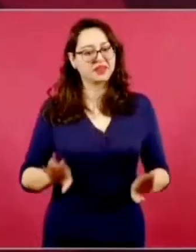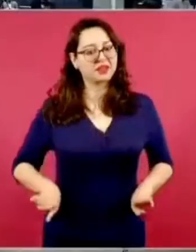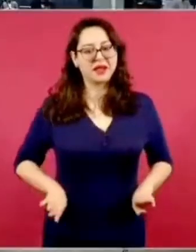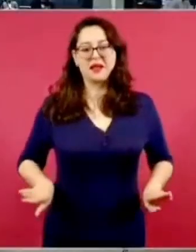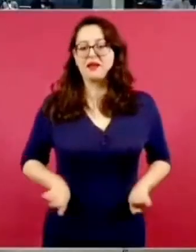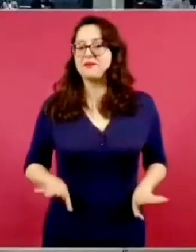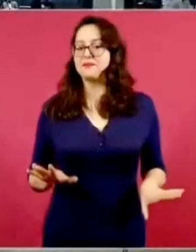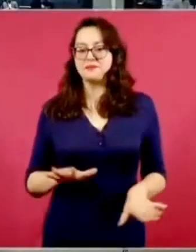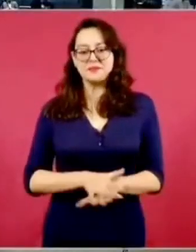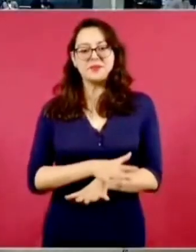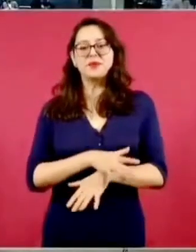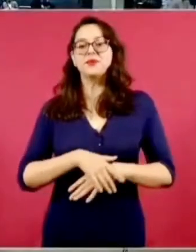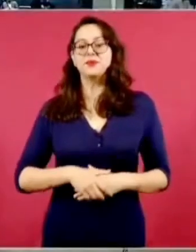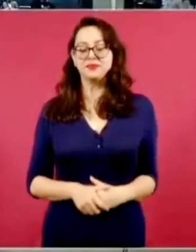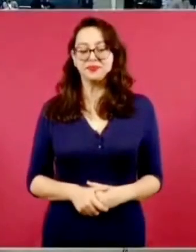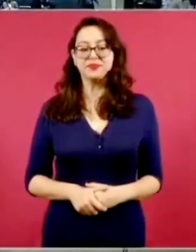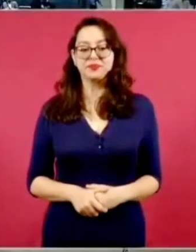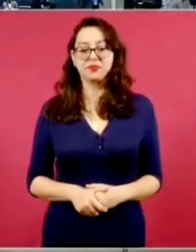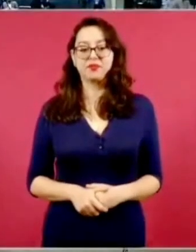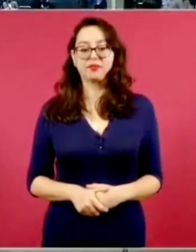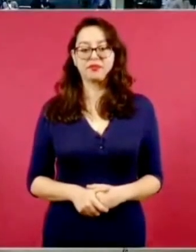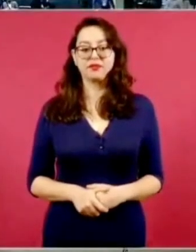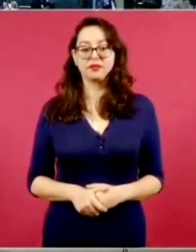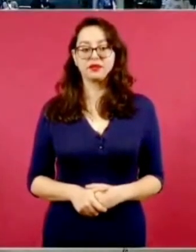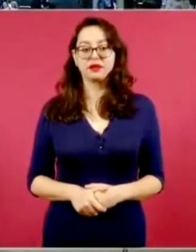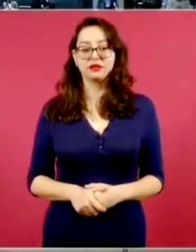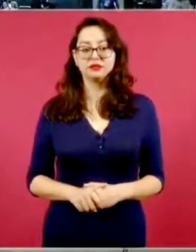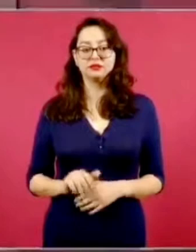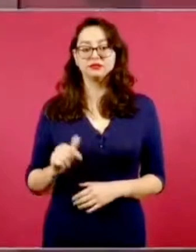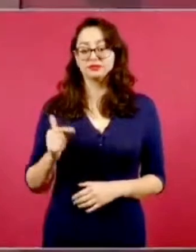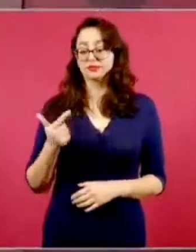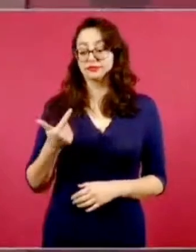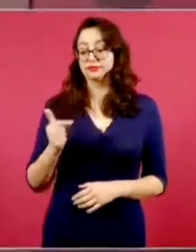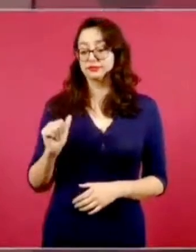Y fue Gamboa Patrón,